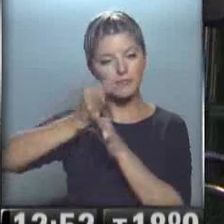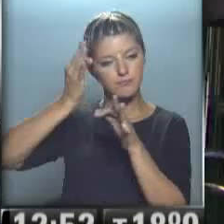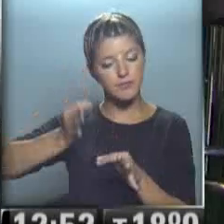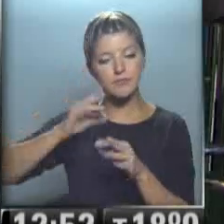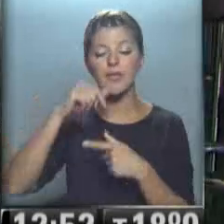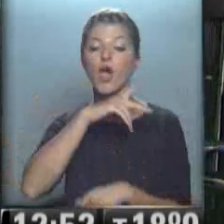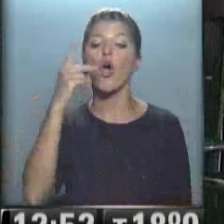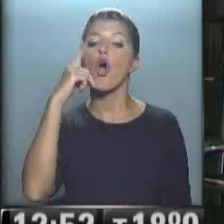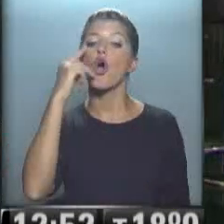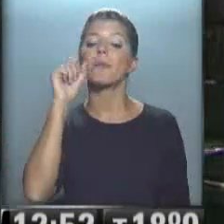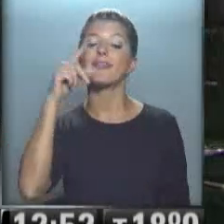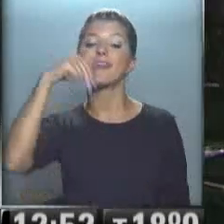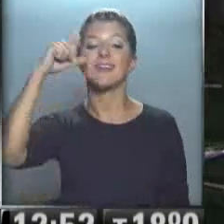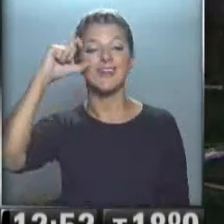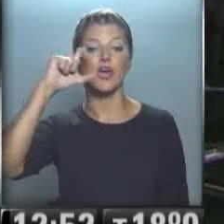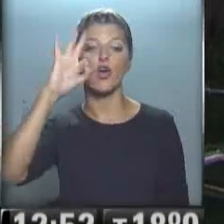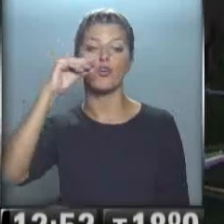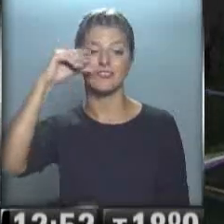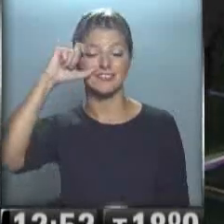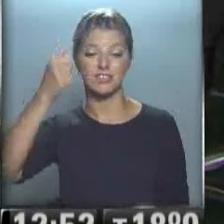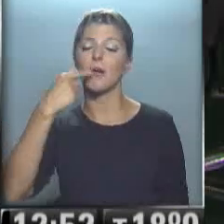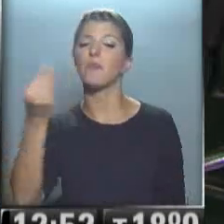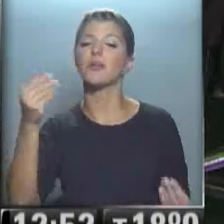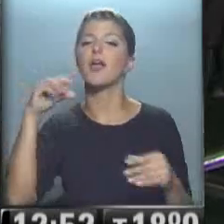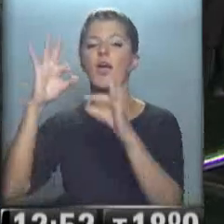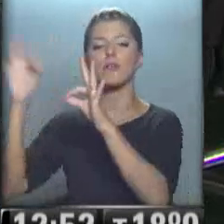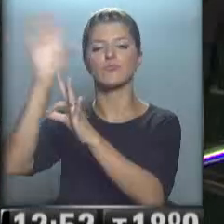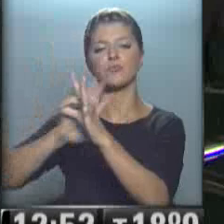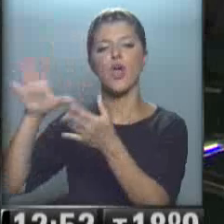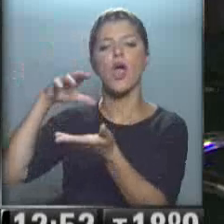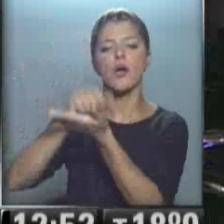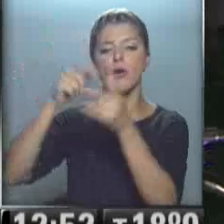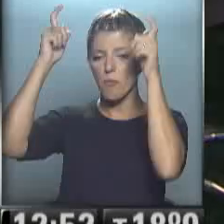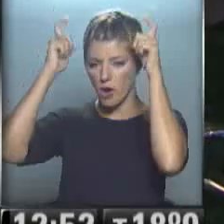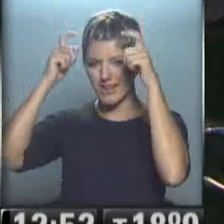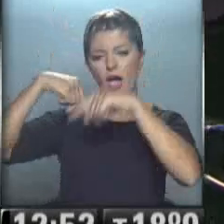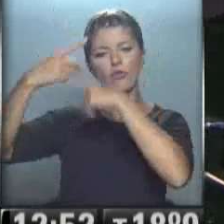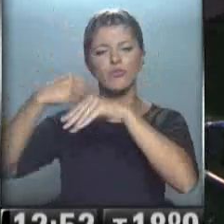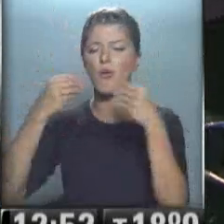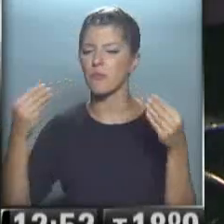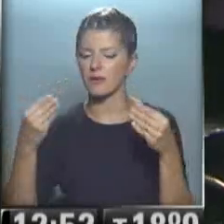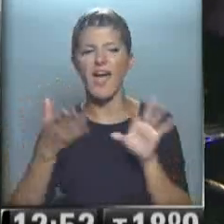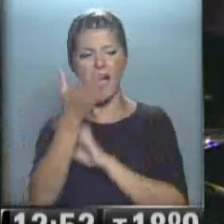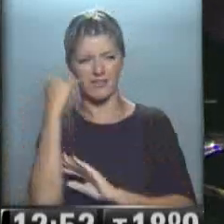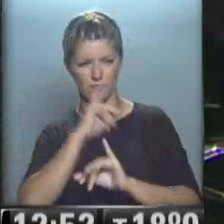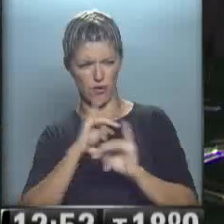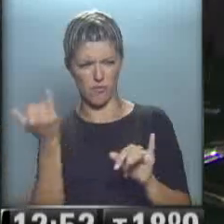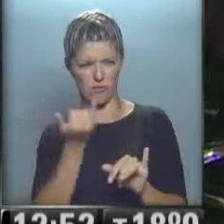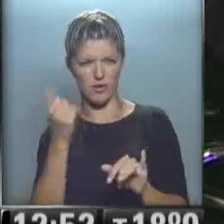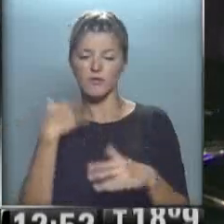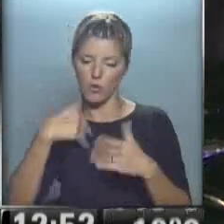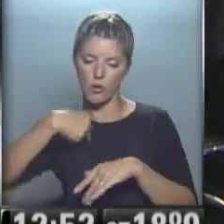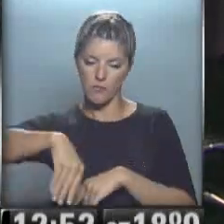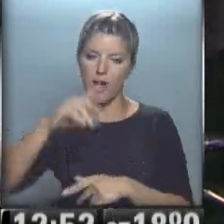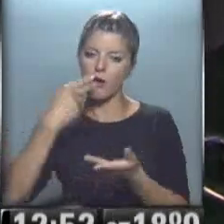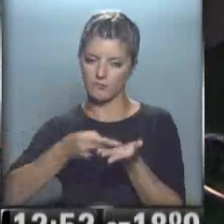necochea dice si pueden hablar por qué todavía Hay tantas monarquías en Europa dice Néstor de necochea bueno alguna vez hicimos algún informe sobre las monarquías Y seguramente vamos